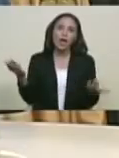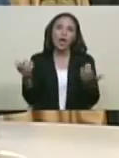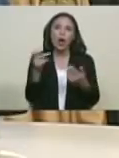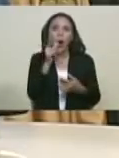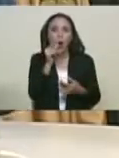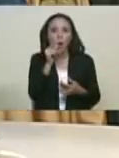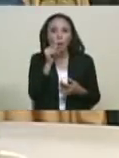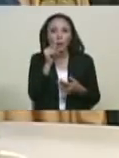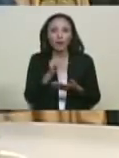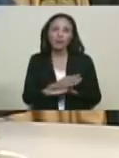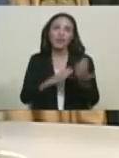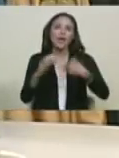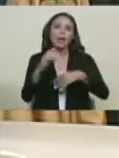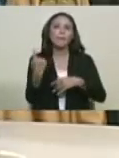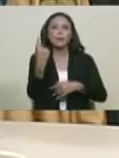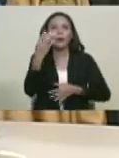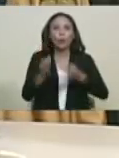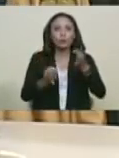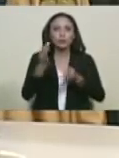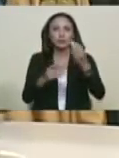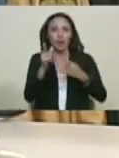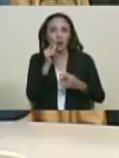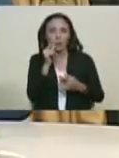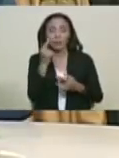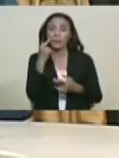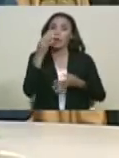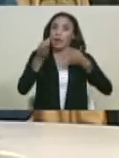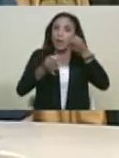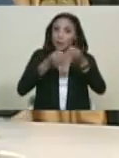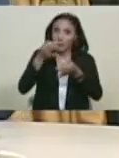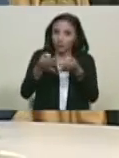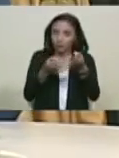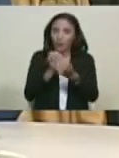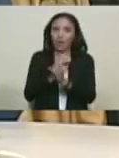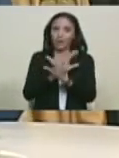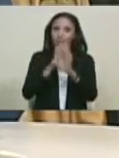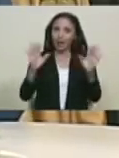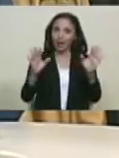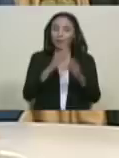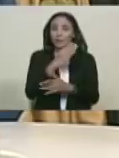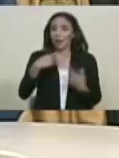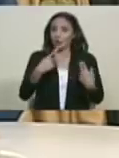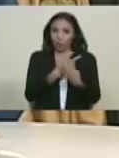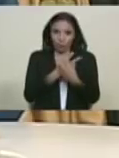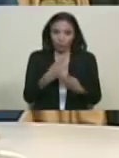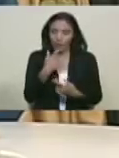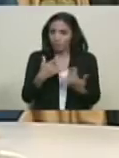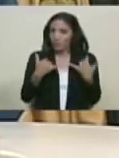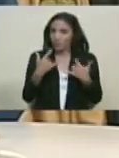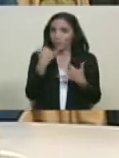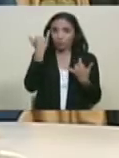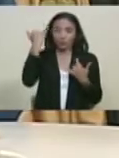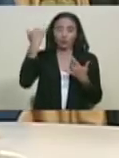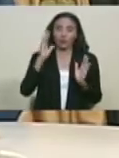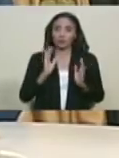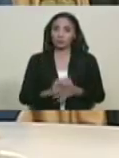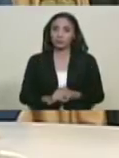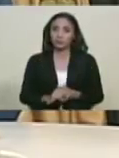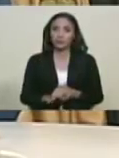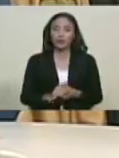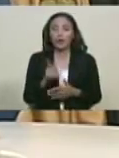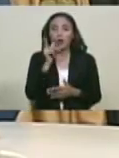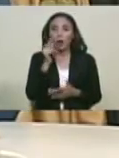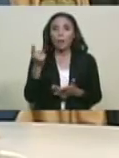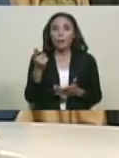quien en sus declaraciones oficiales voluntarias porque el diputado es